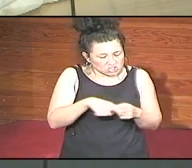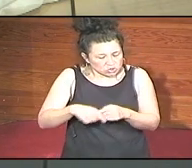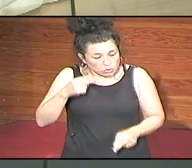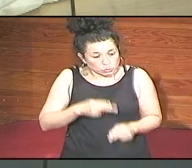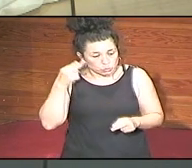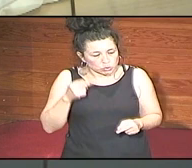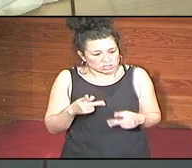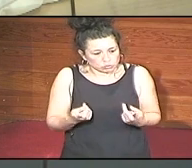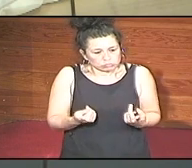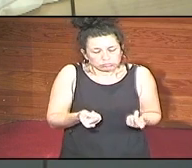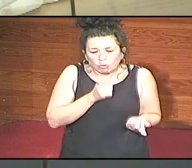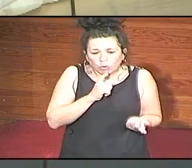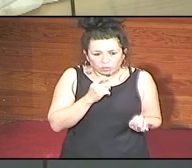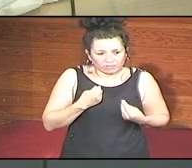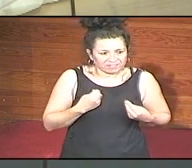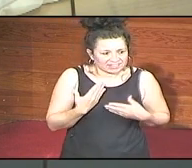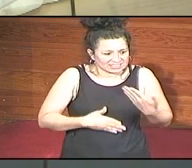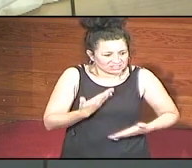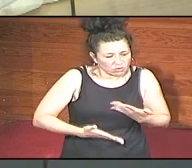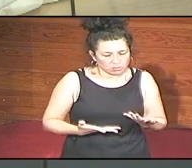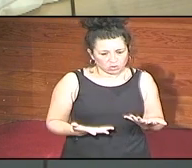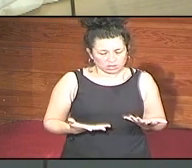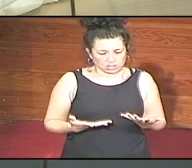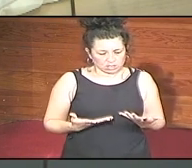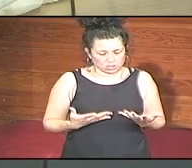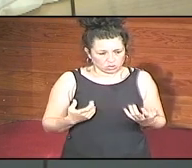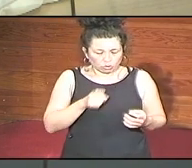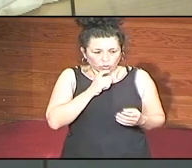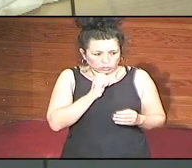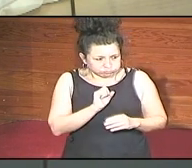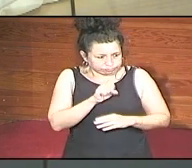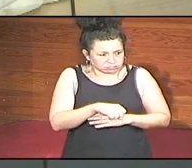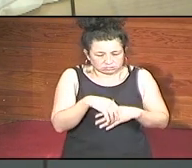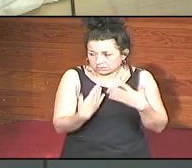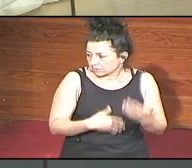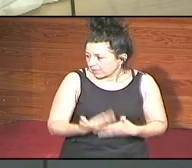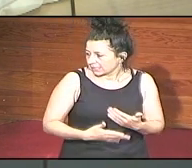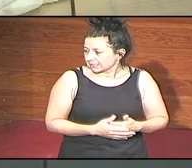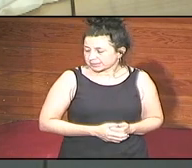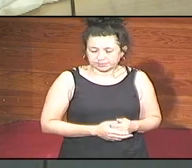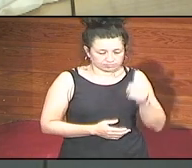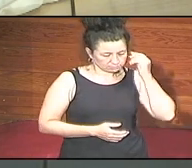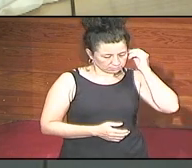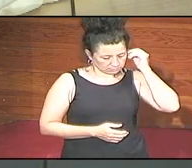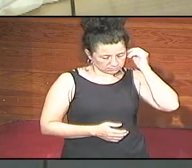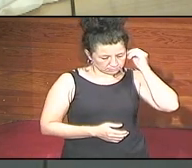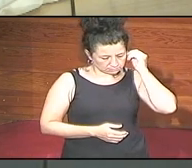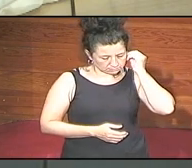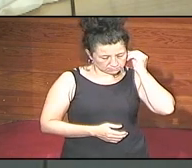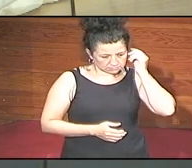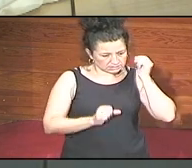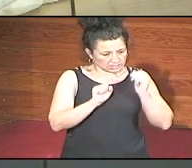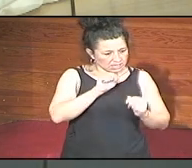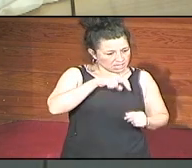entonces como como la afrontas tú bueno angola